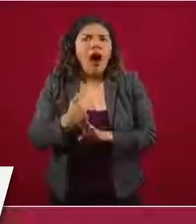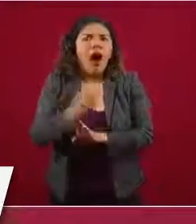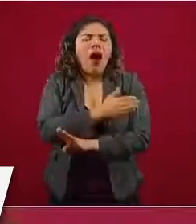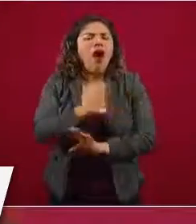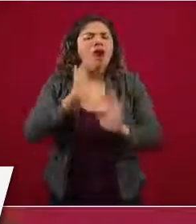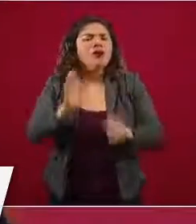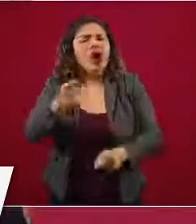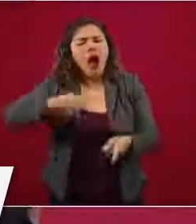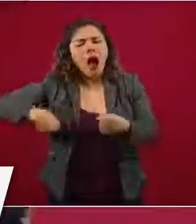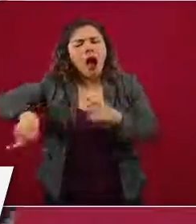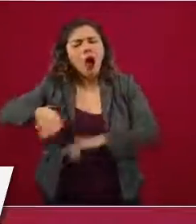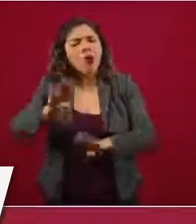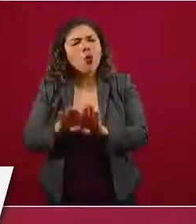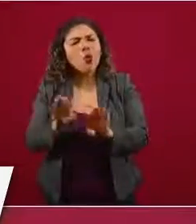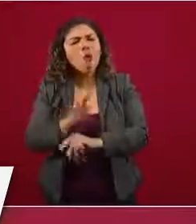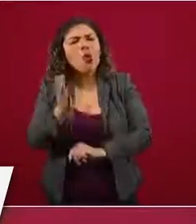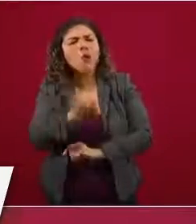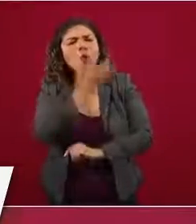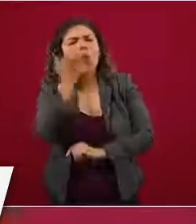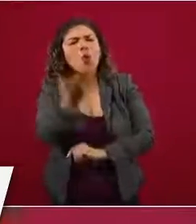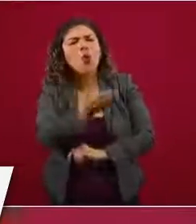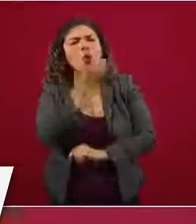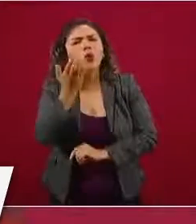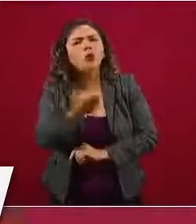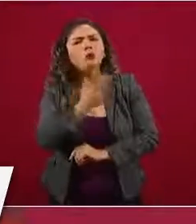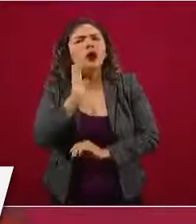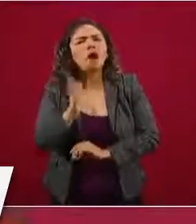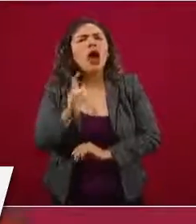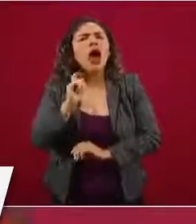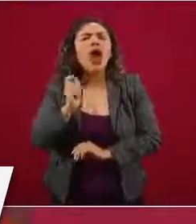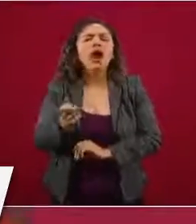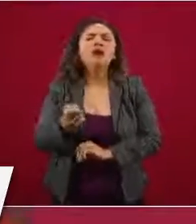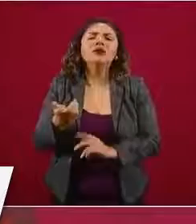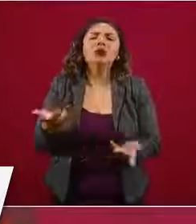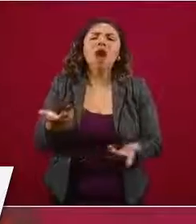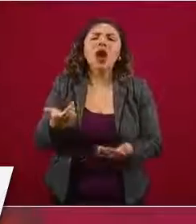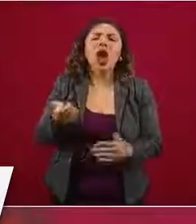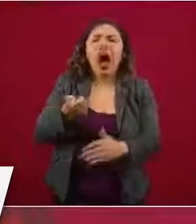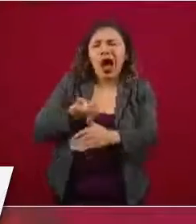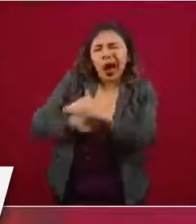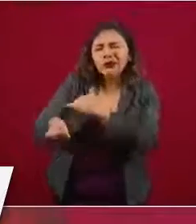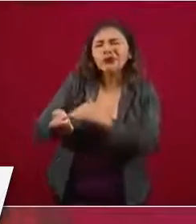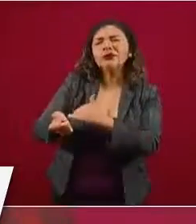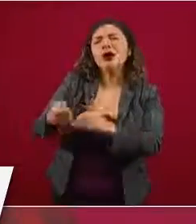acostumbrados a hablar de mordidas